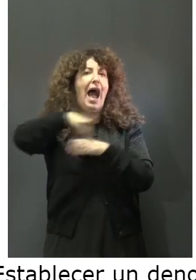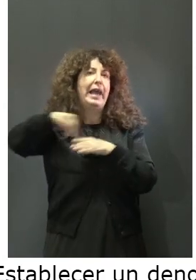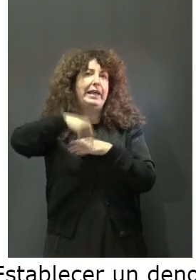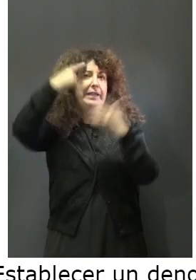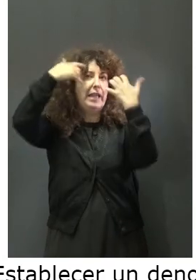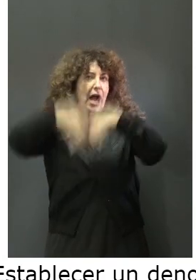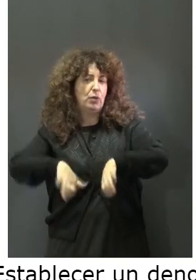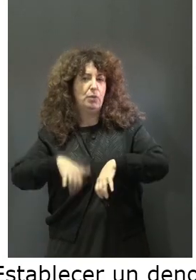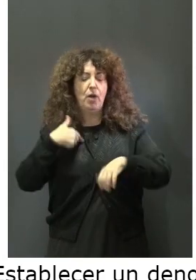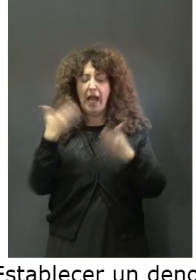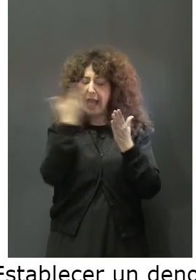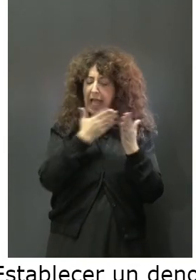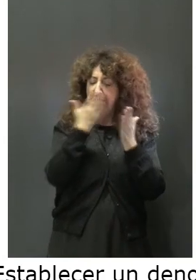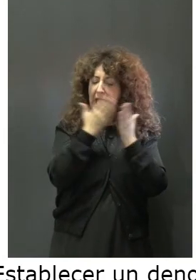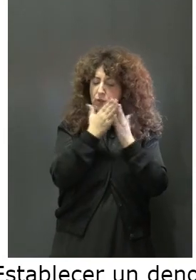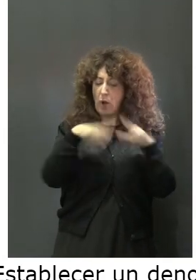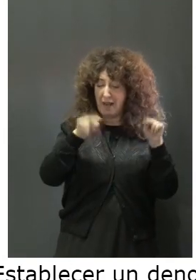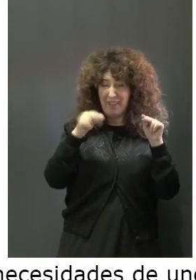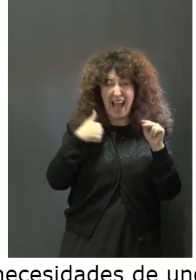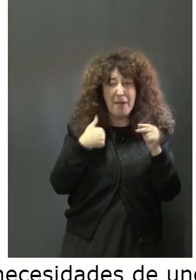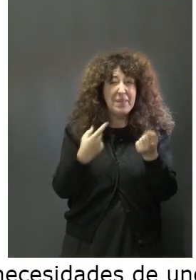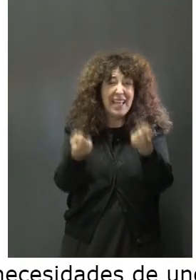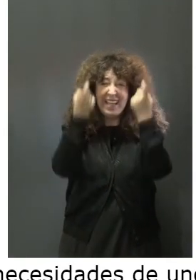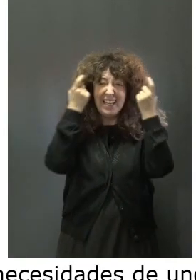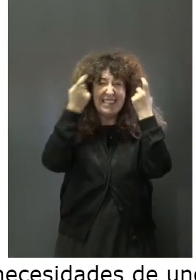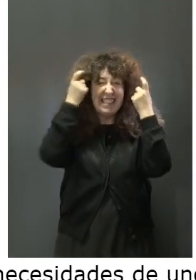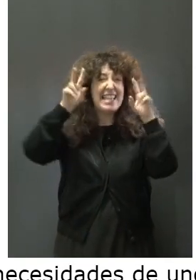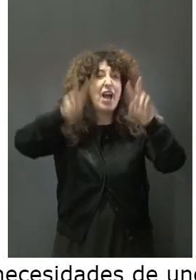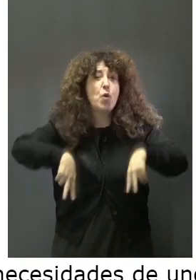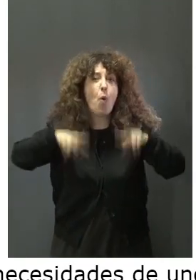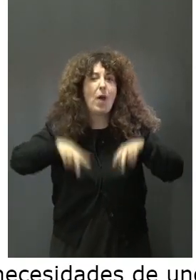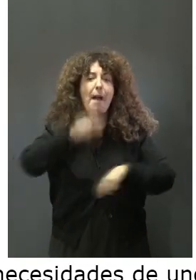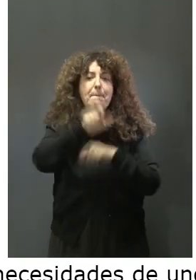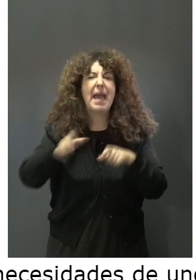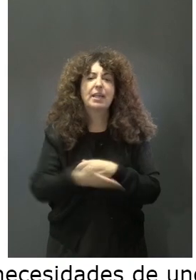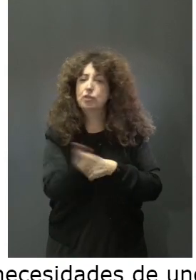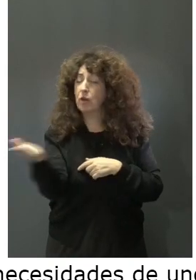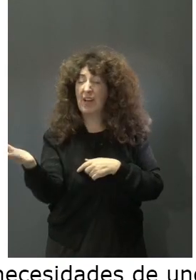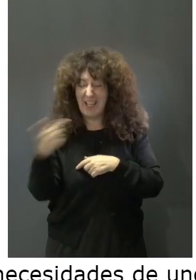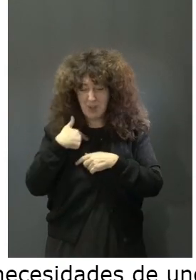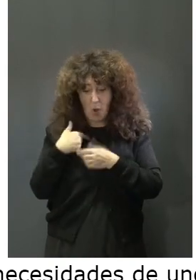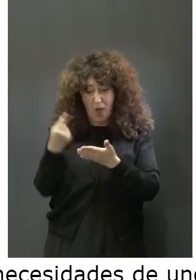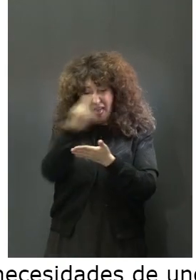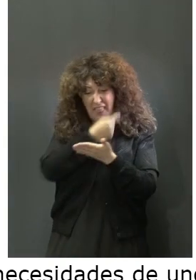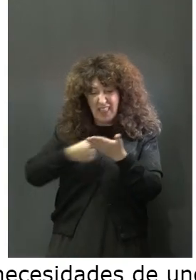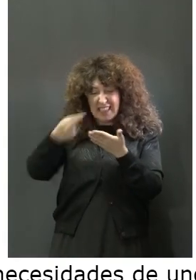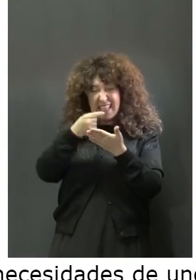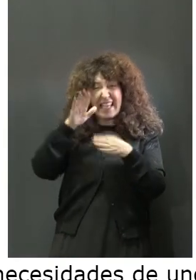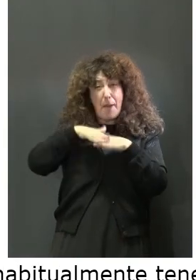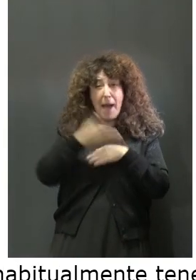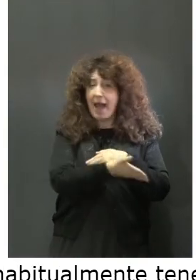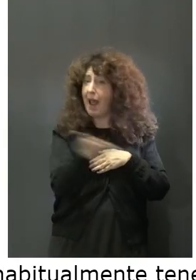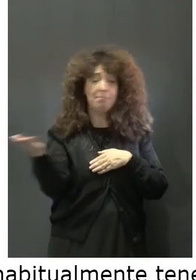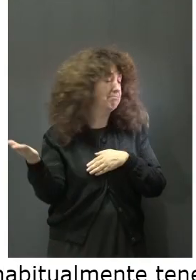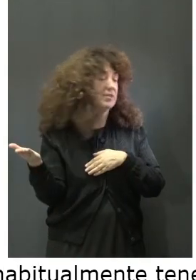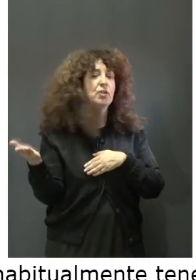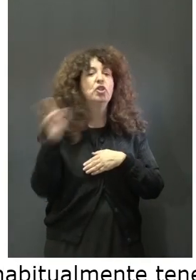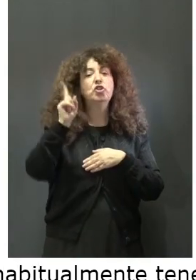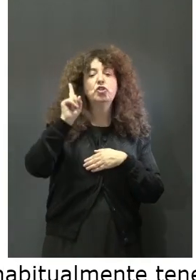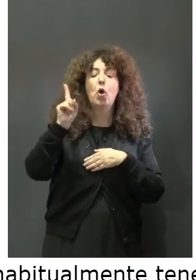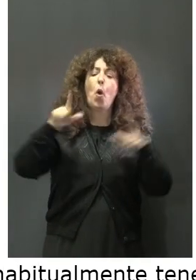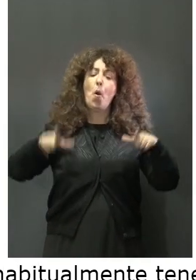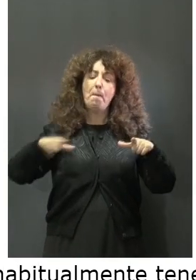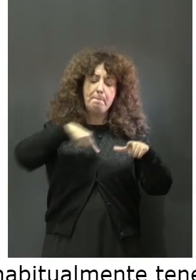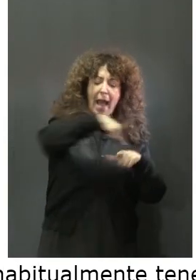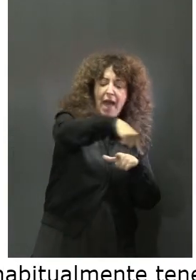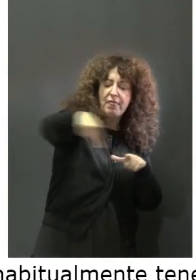cuando salimos de la escuela, donde a mí jamás se me habló de personas. Nunca diseñé absolutamente para nadie. Todo era resolver una manzana,